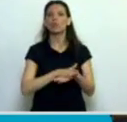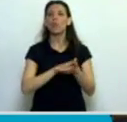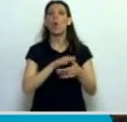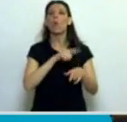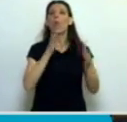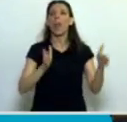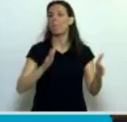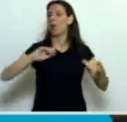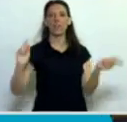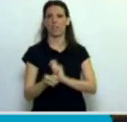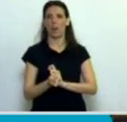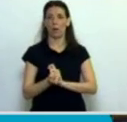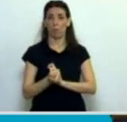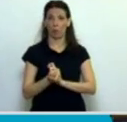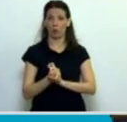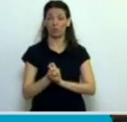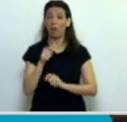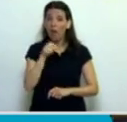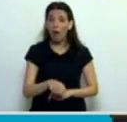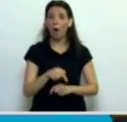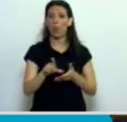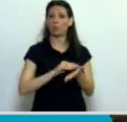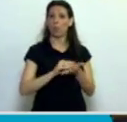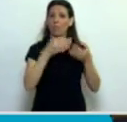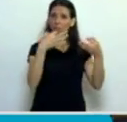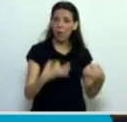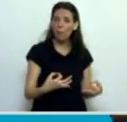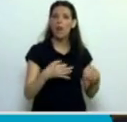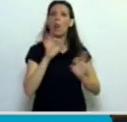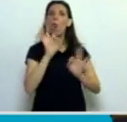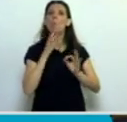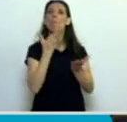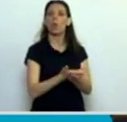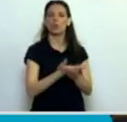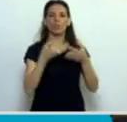tiempos. Ha sido bien administrado, es un proyecto